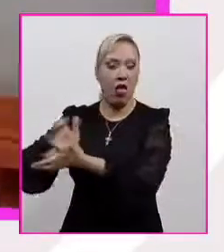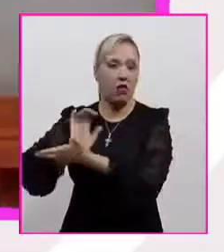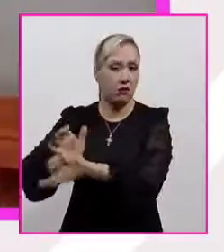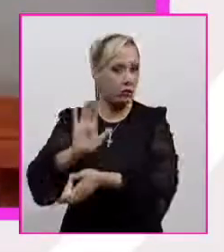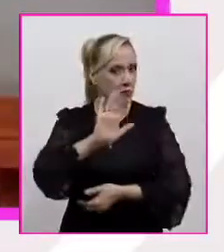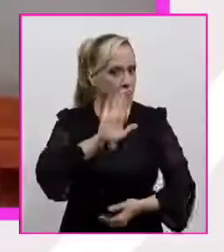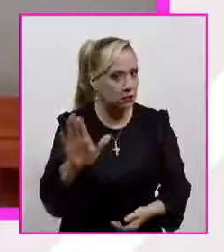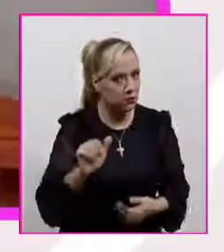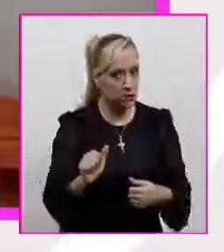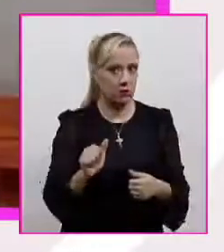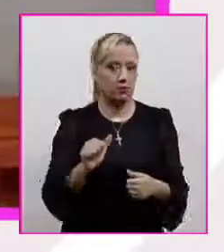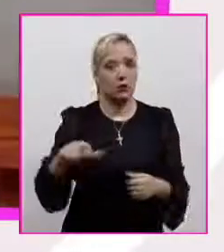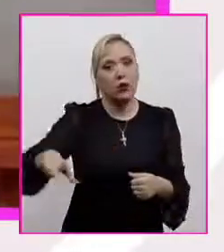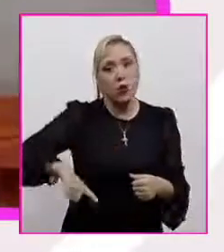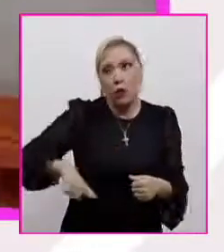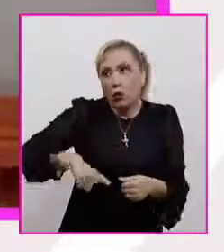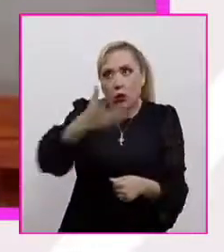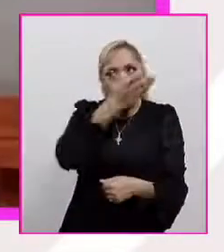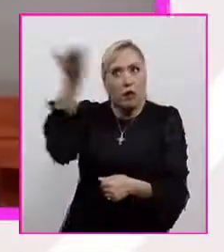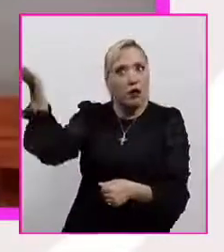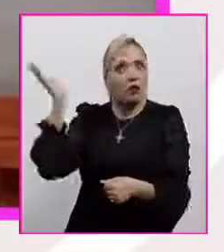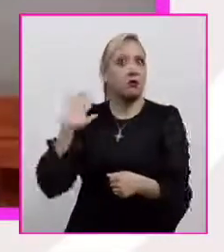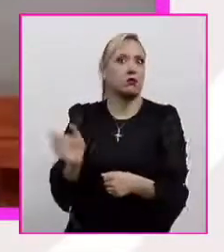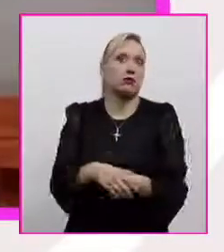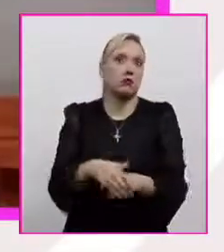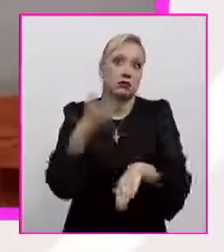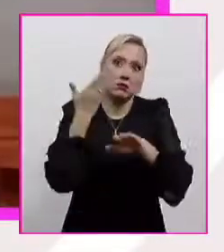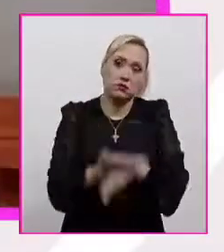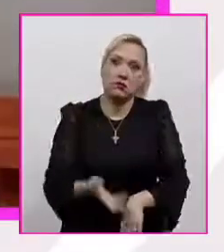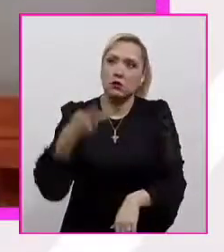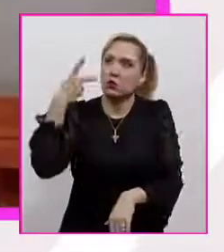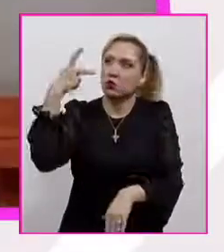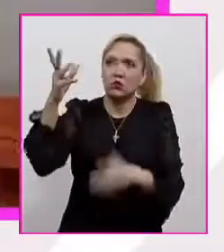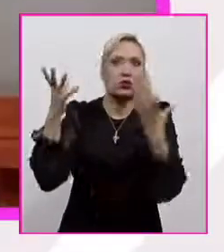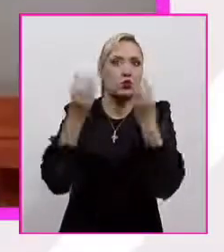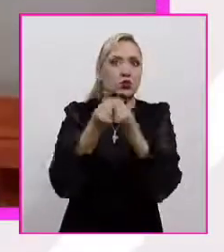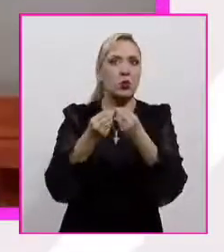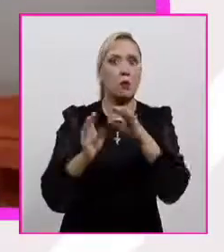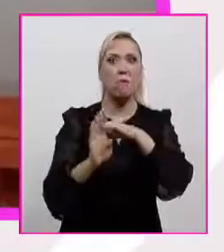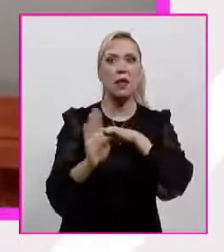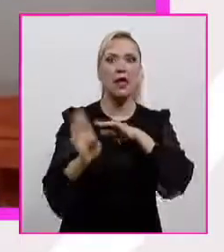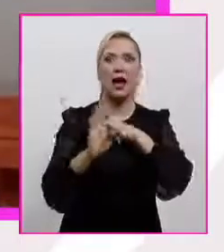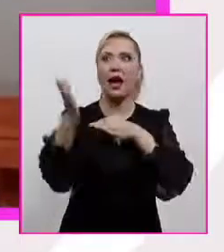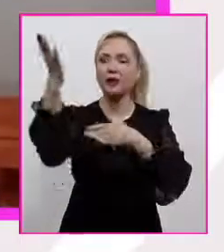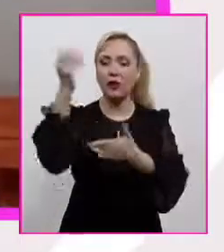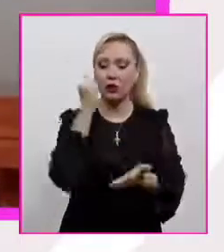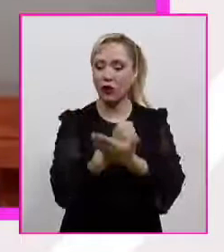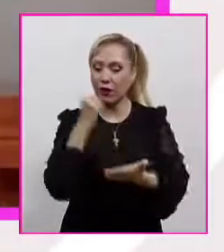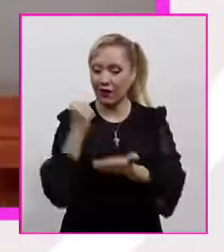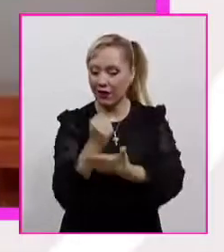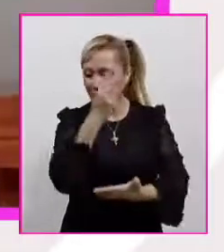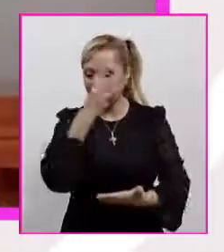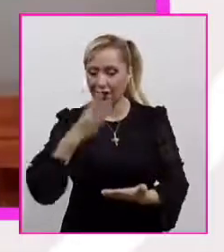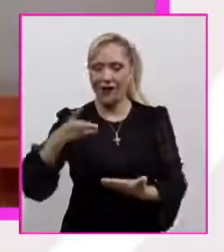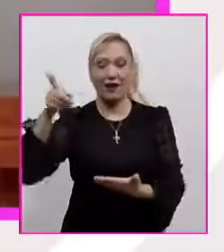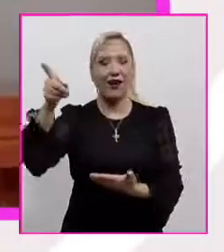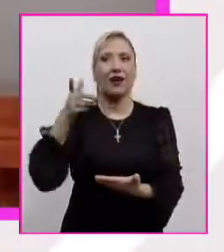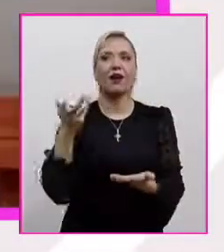más cuando se trata de funcionarios del ámbito de migración. ¿Por qué? Pues porque están expuestos tal